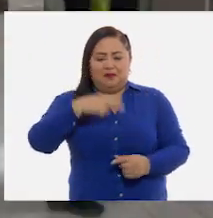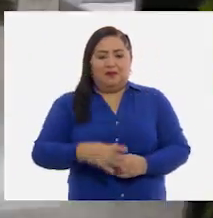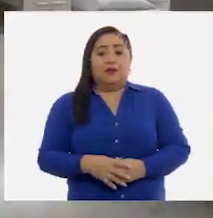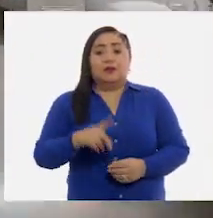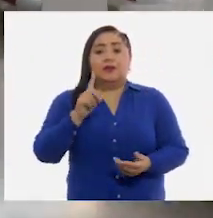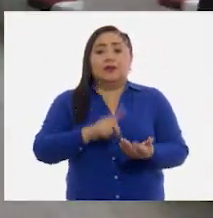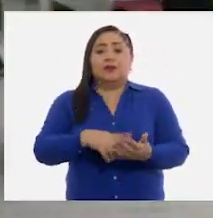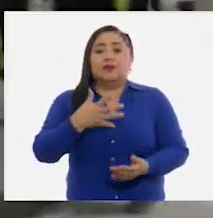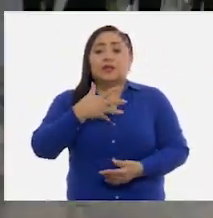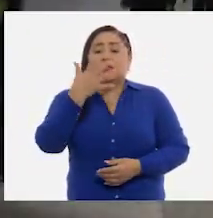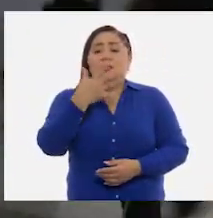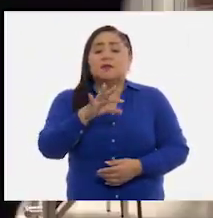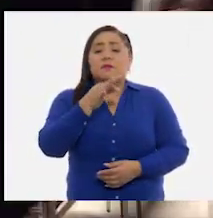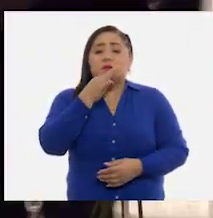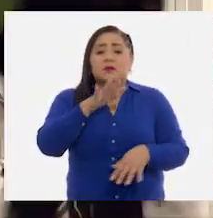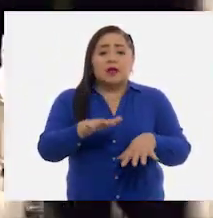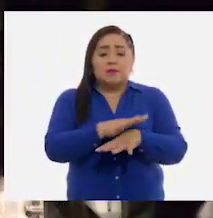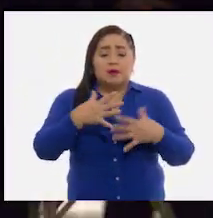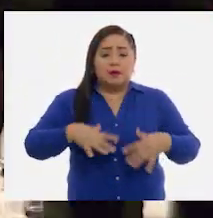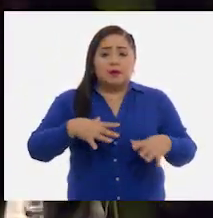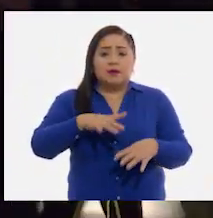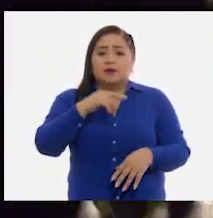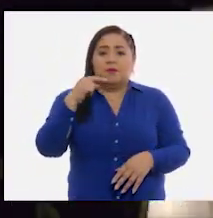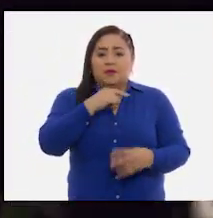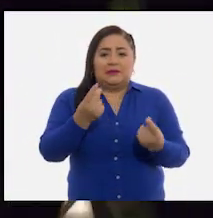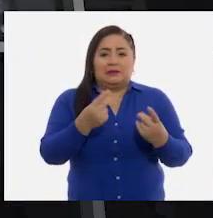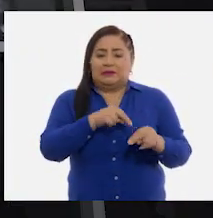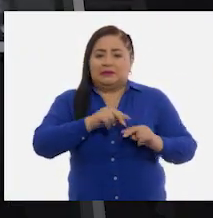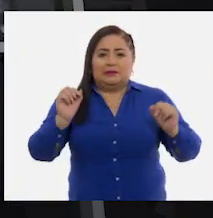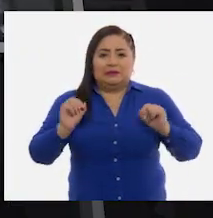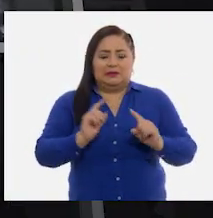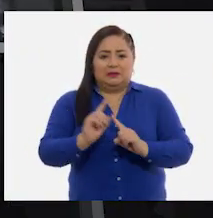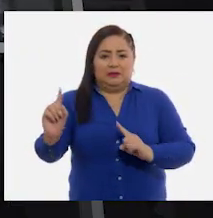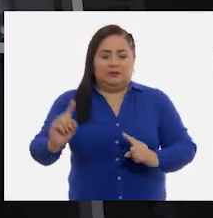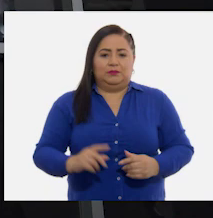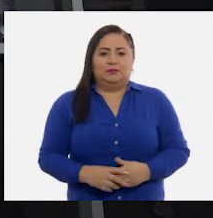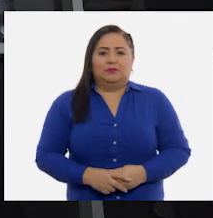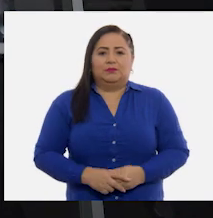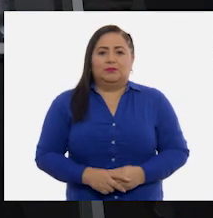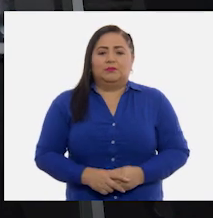Tienen 10 minutos para cambiarse y abandonar el dormitorio.